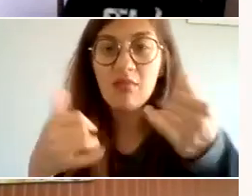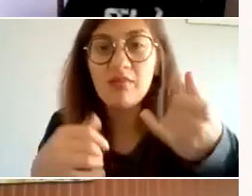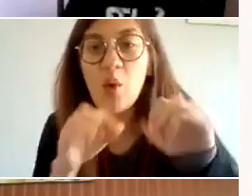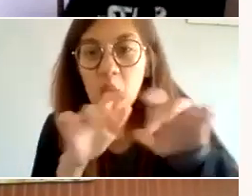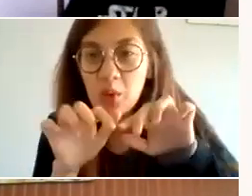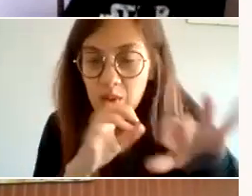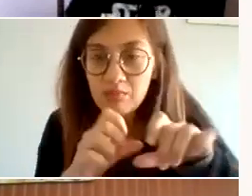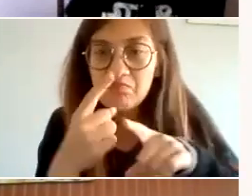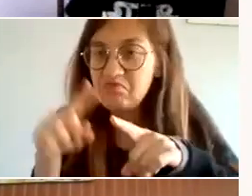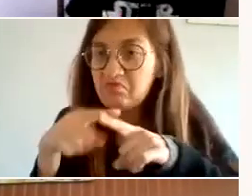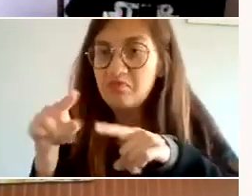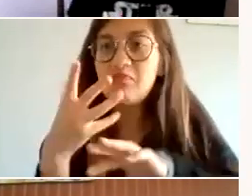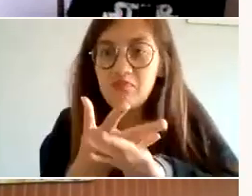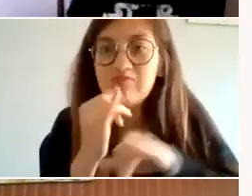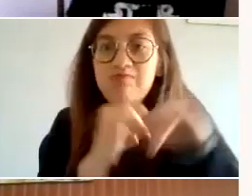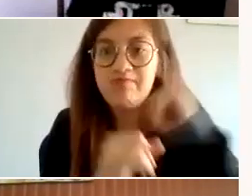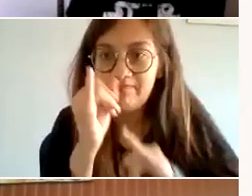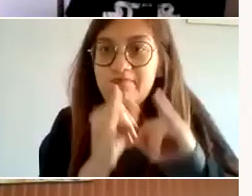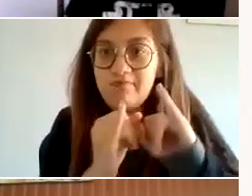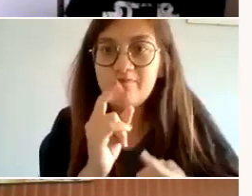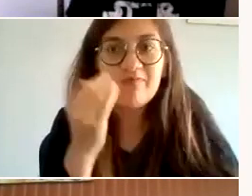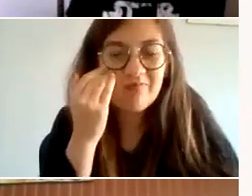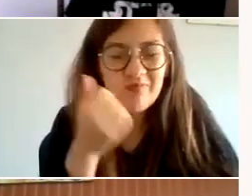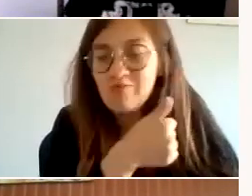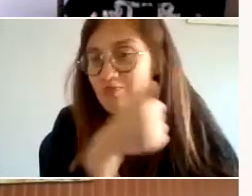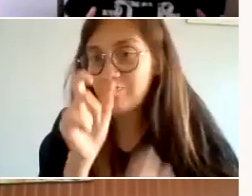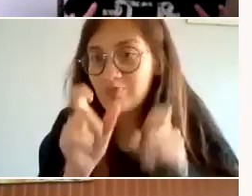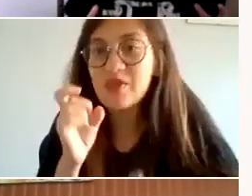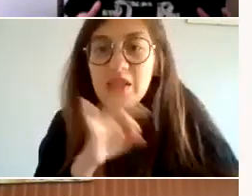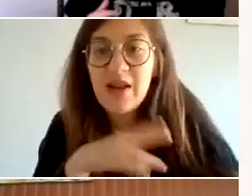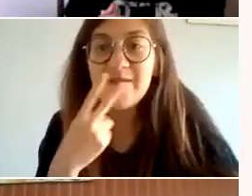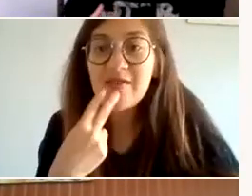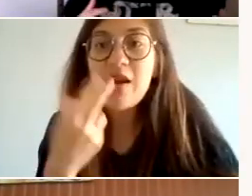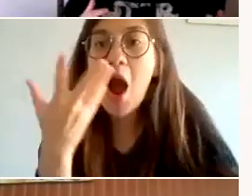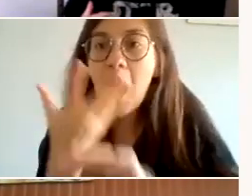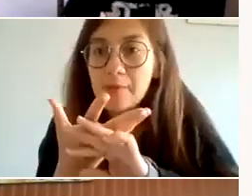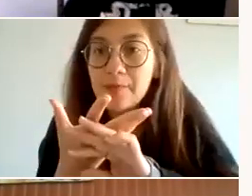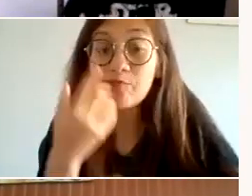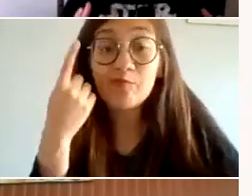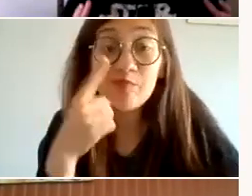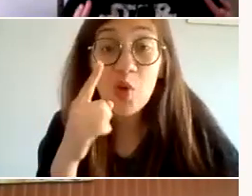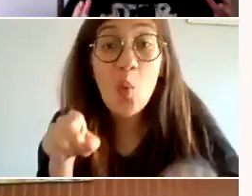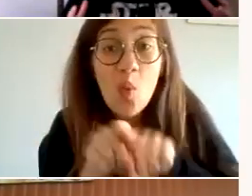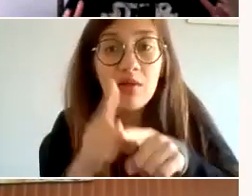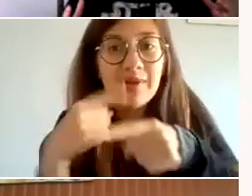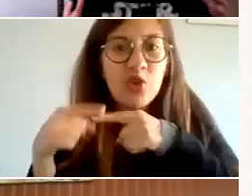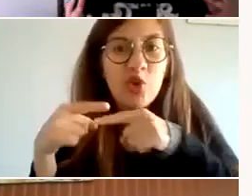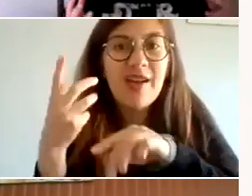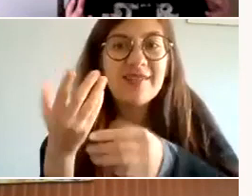sus dispositivos móviles. Sin embargo, esto, un poquitito de historia, esto